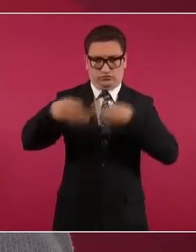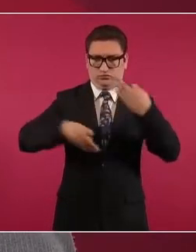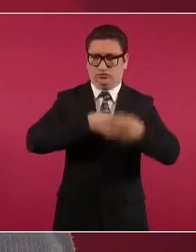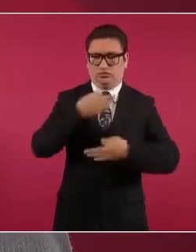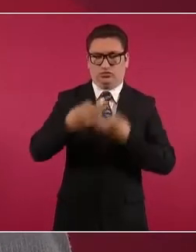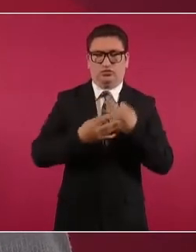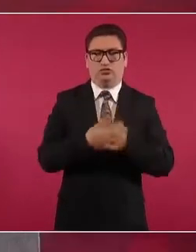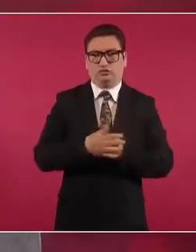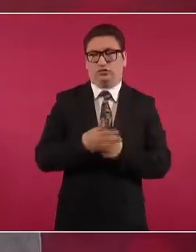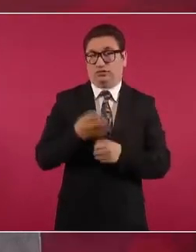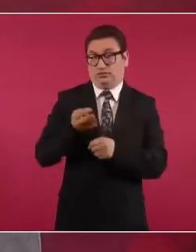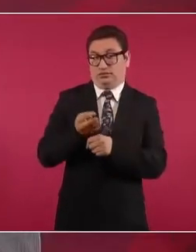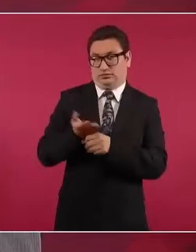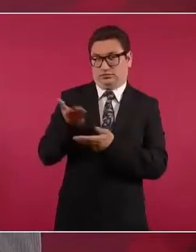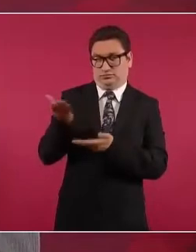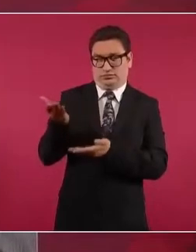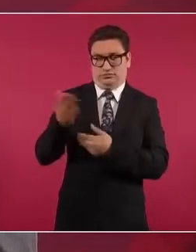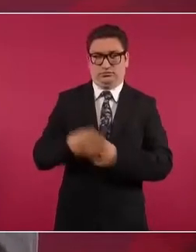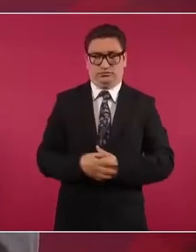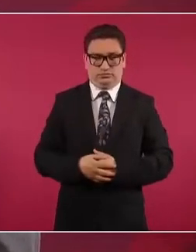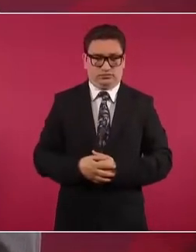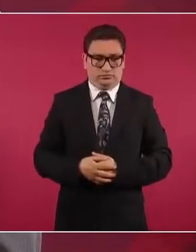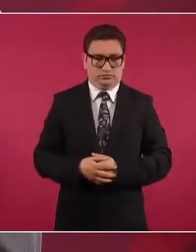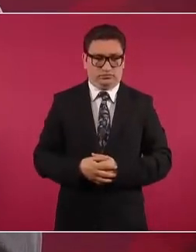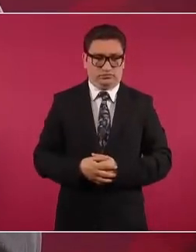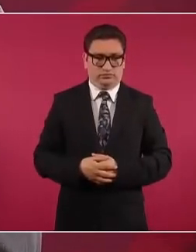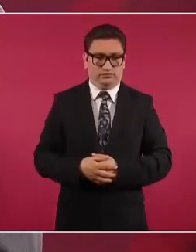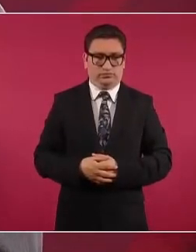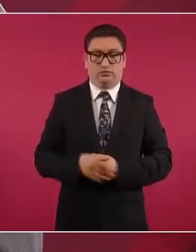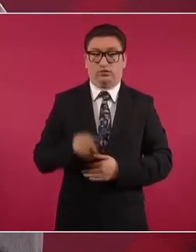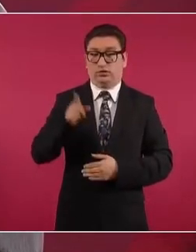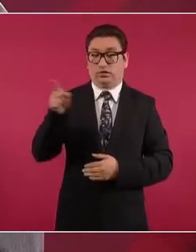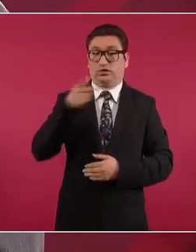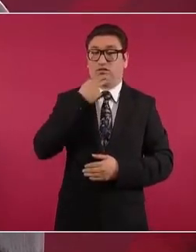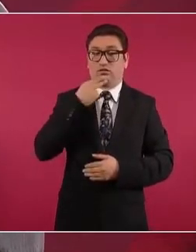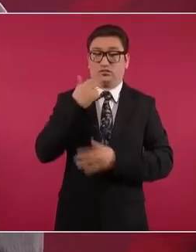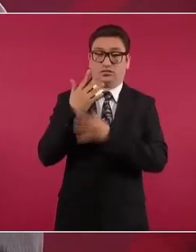En este caso, lo que él hizo,